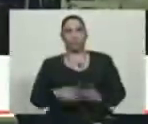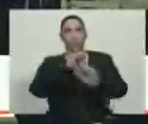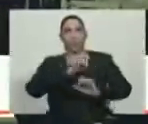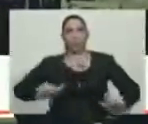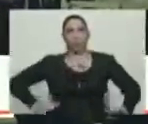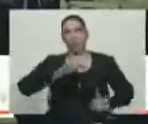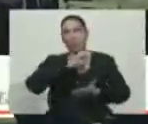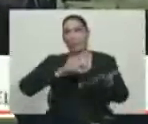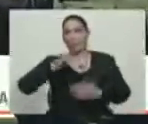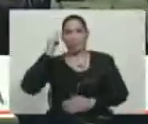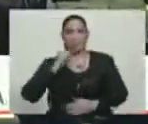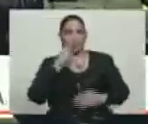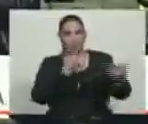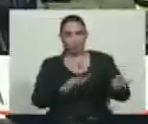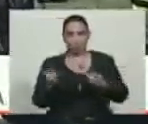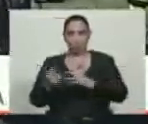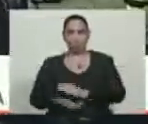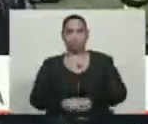Nacional Bolivariana.